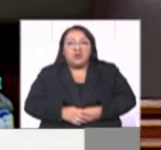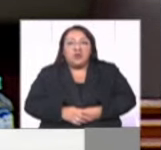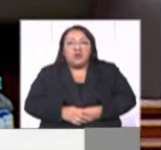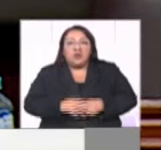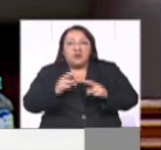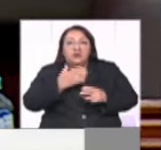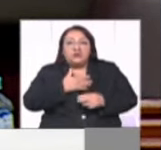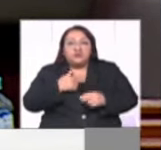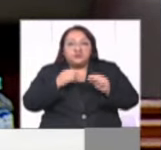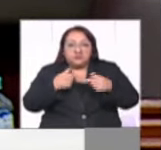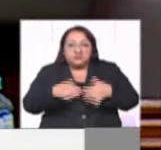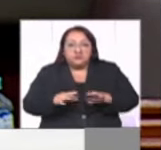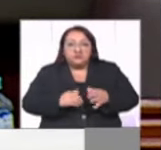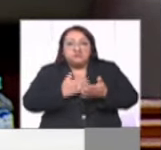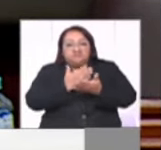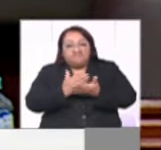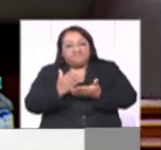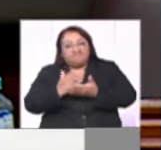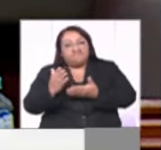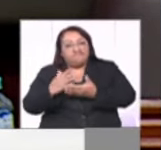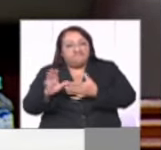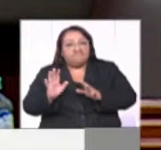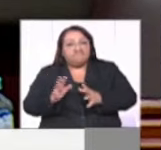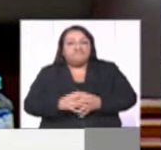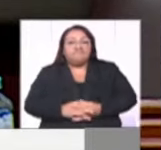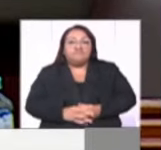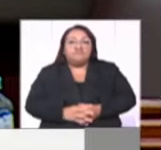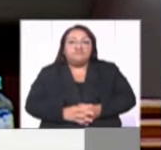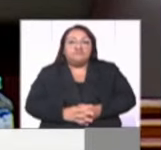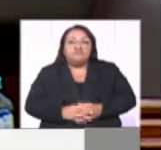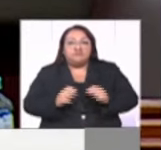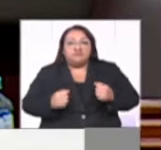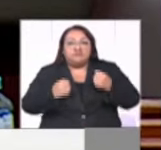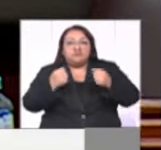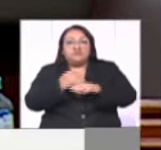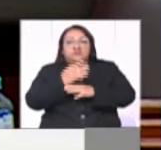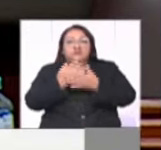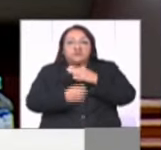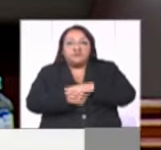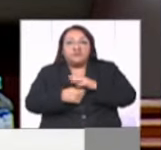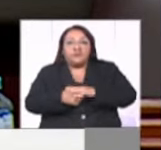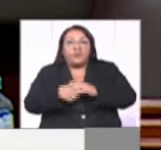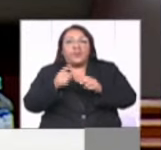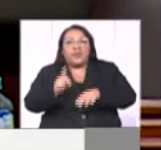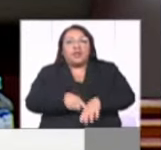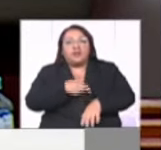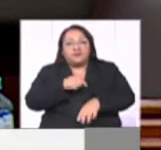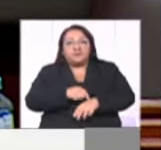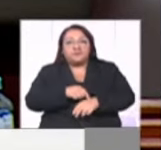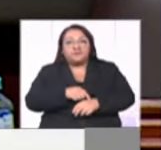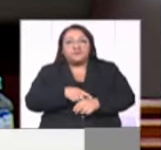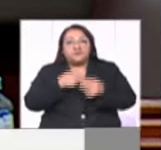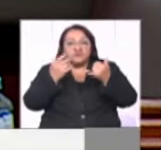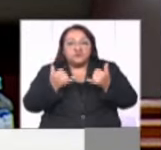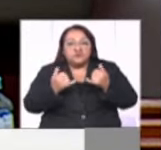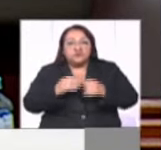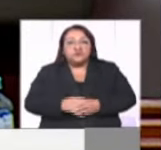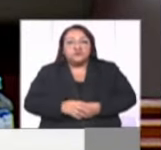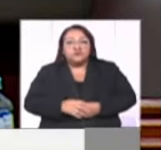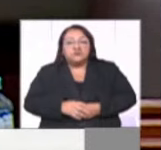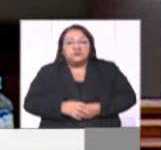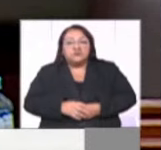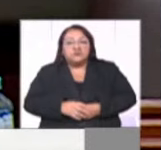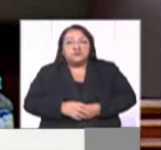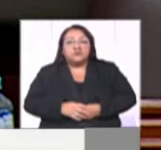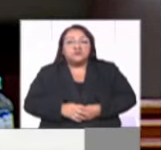presidente, esto se va dejando de lado y esta lucha contra la corrupción ha sido larga y hoy día se han